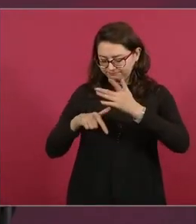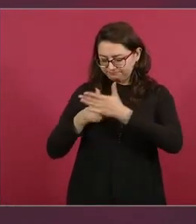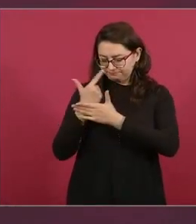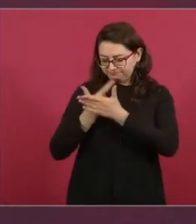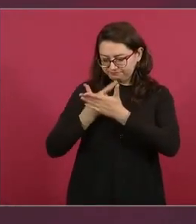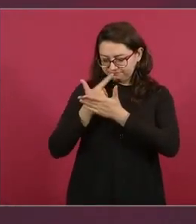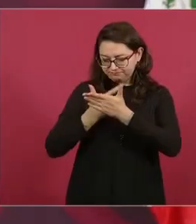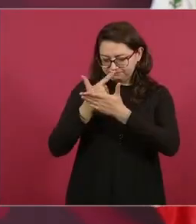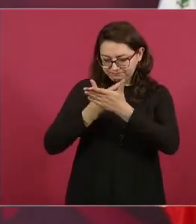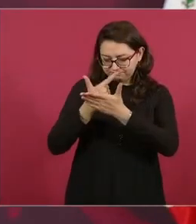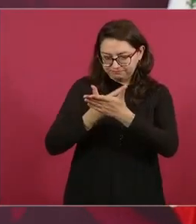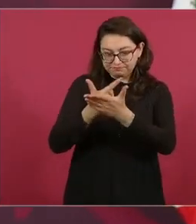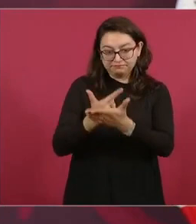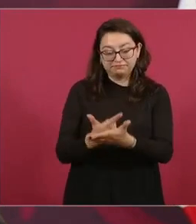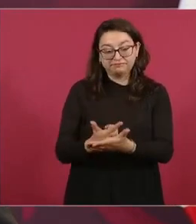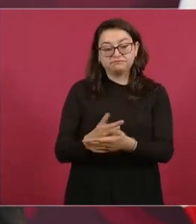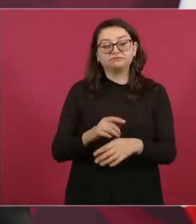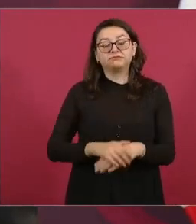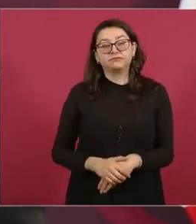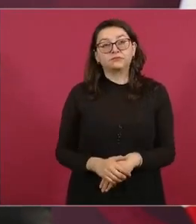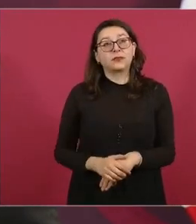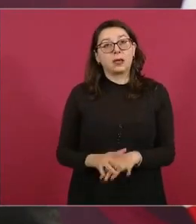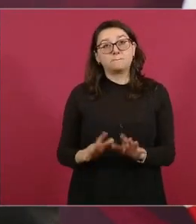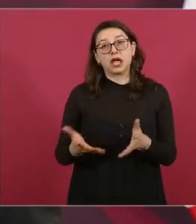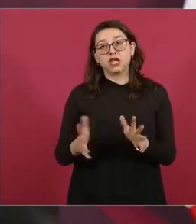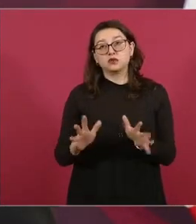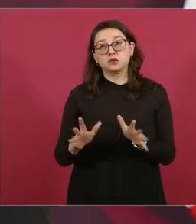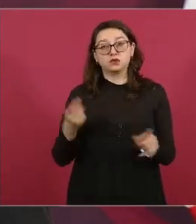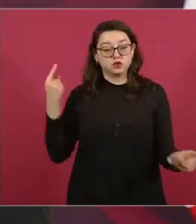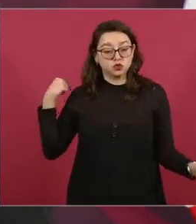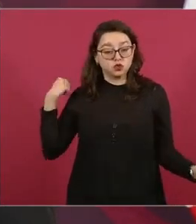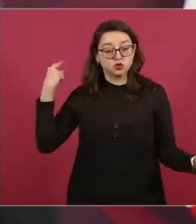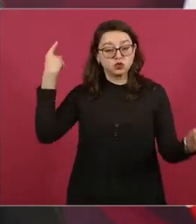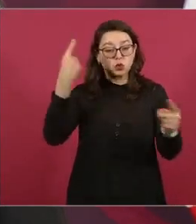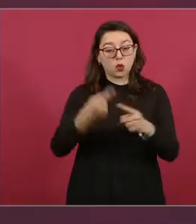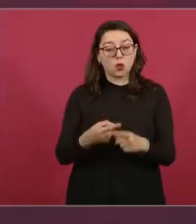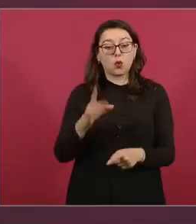ya llevamos como 40 años